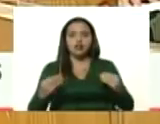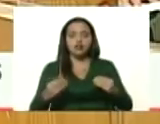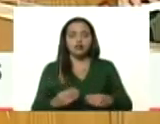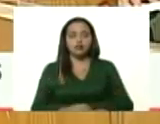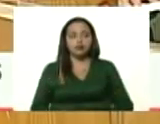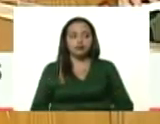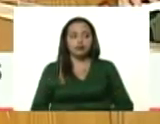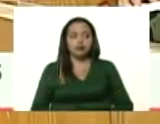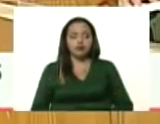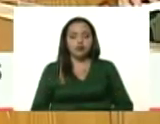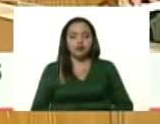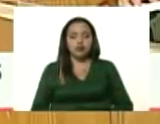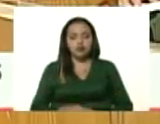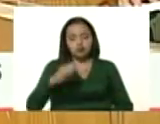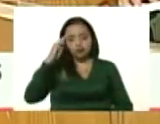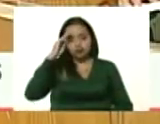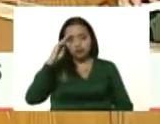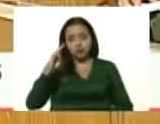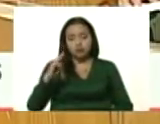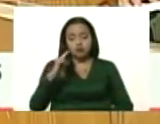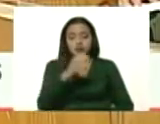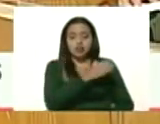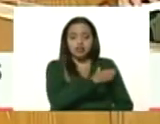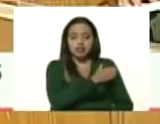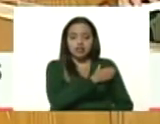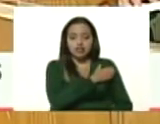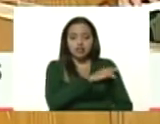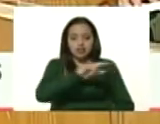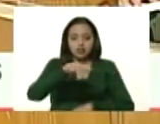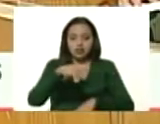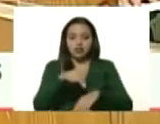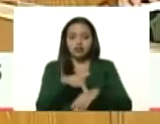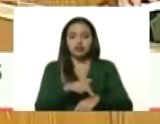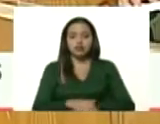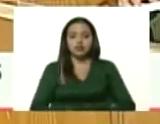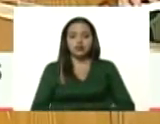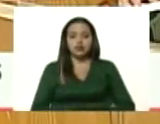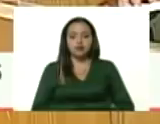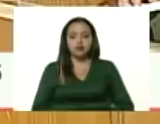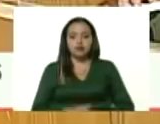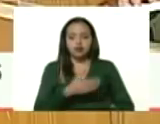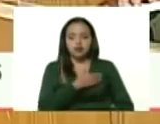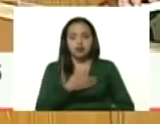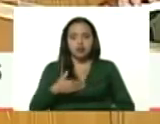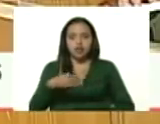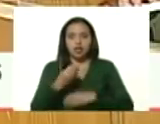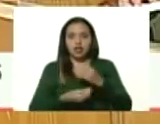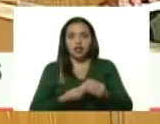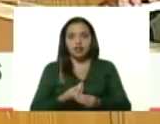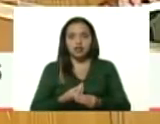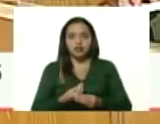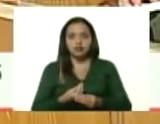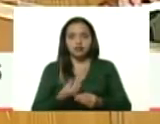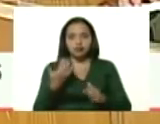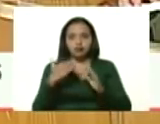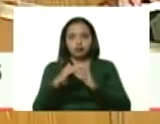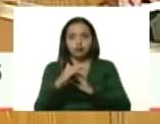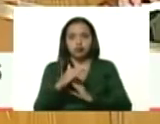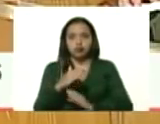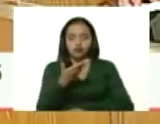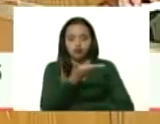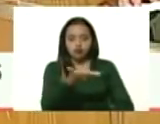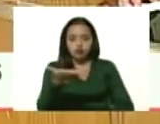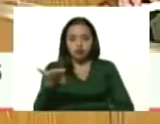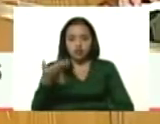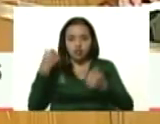las milicias, los milicianos a nivel nacional. Yo quiero hacer un pase para que ustedes en